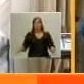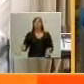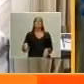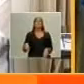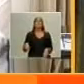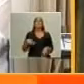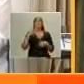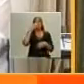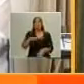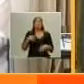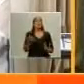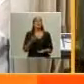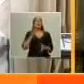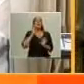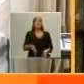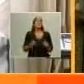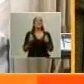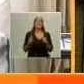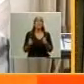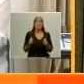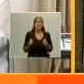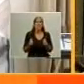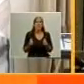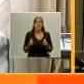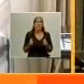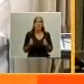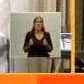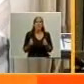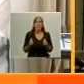como para avanzar en esto. Sí. Hoy la presidenta considera que sí. Gracias, Marcelo. No, por favor.